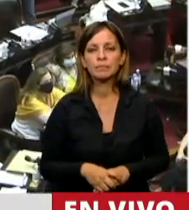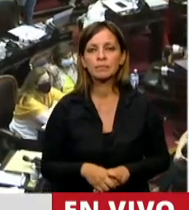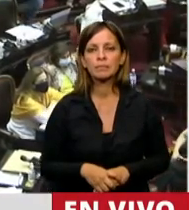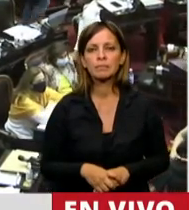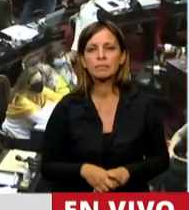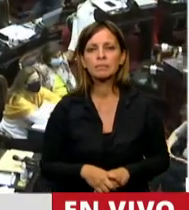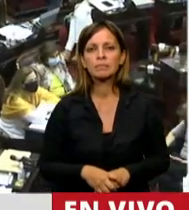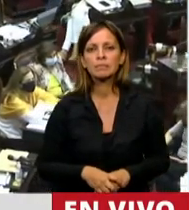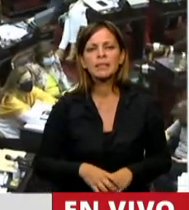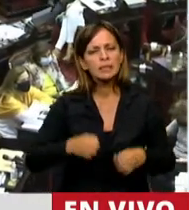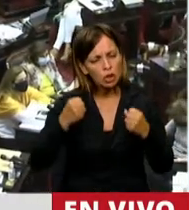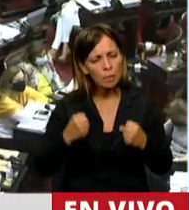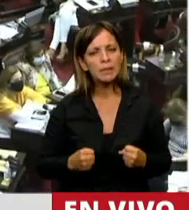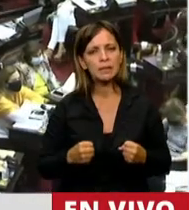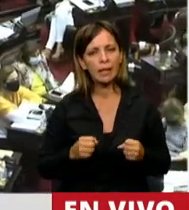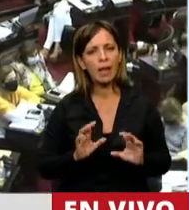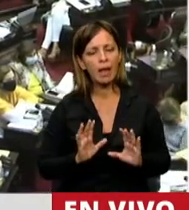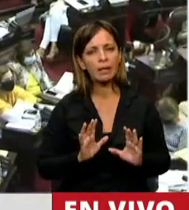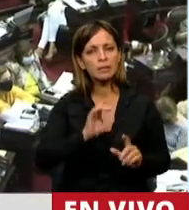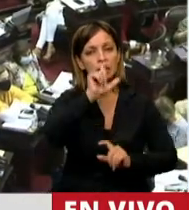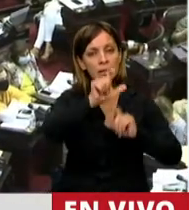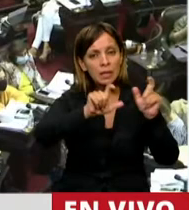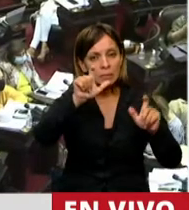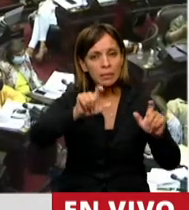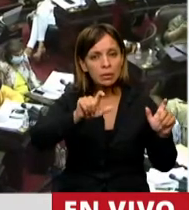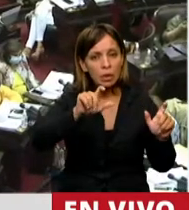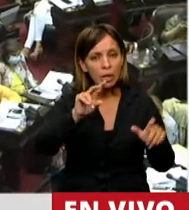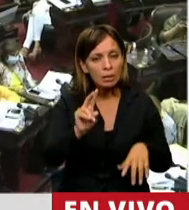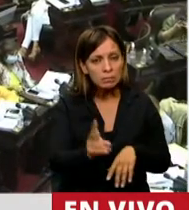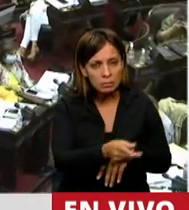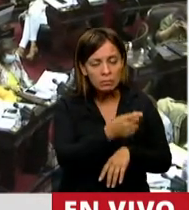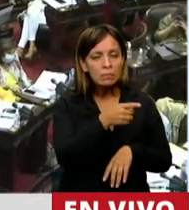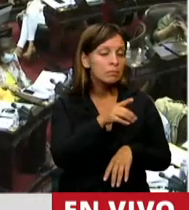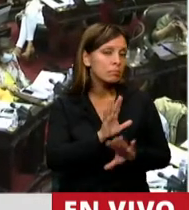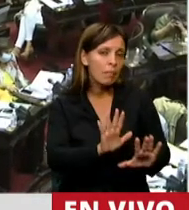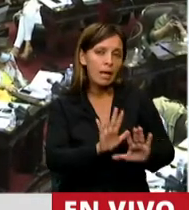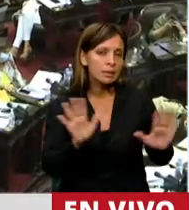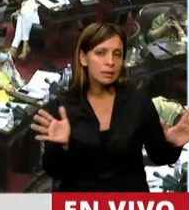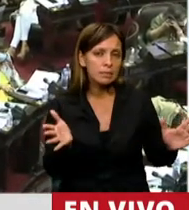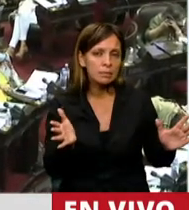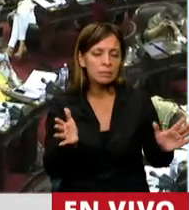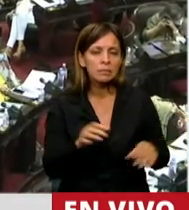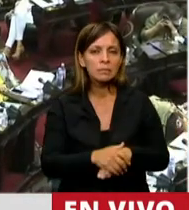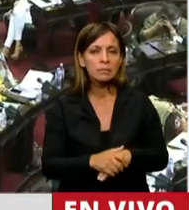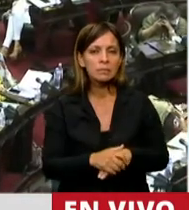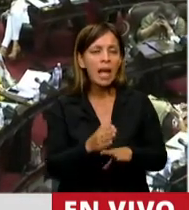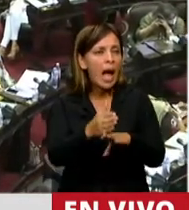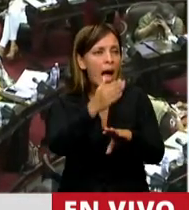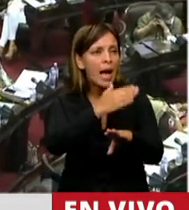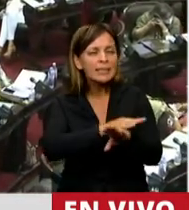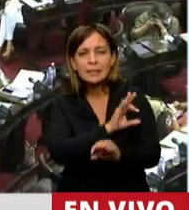estoy absolutamente convencida que las víctimas son víctimas y que antes que les toque nadie le